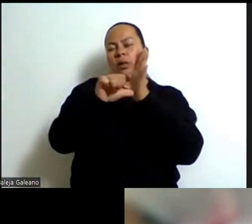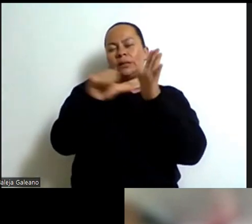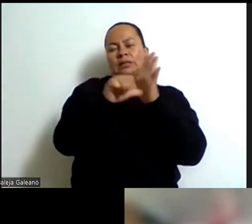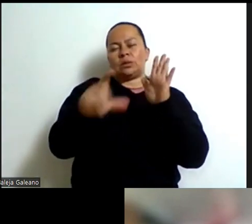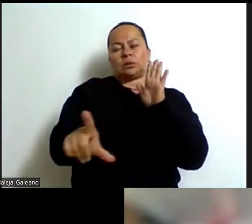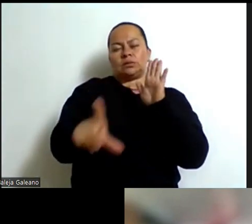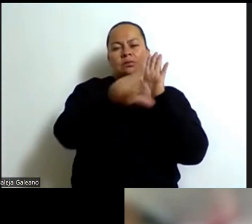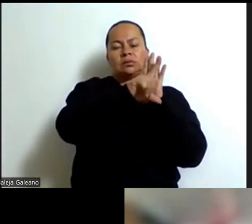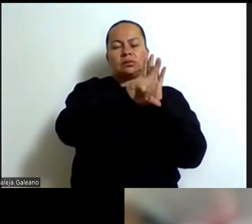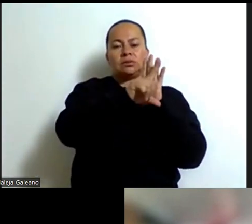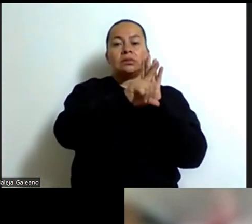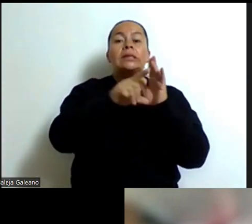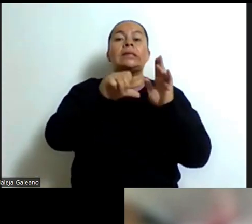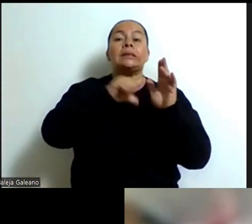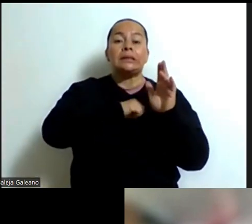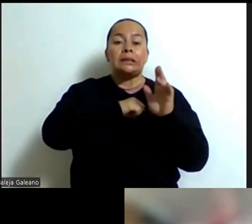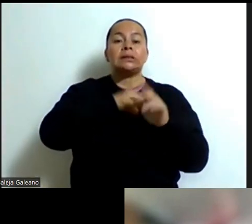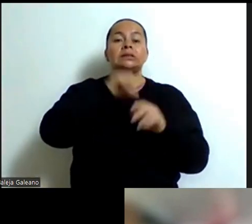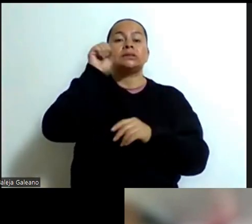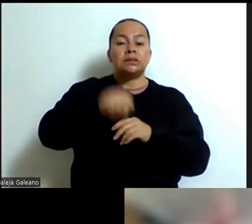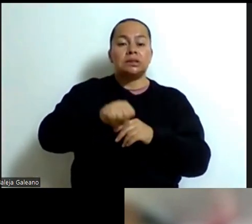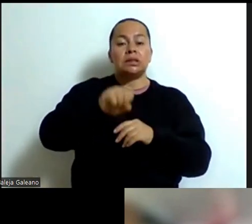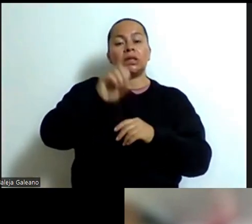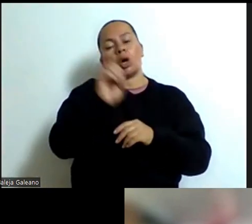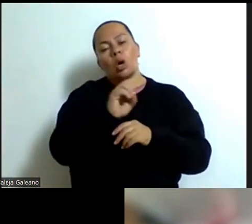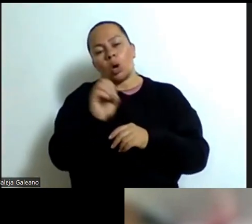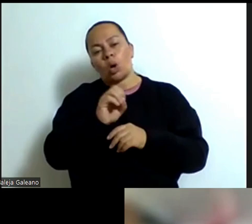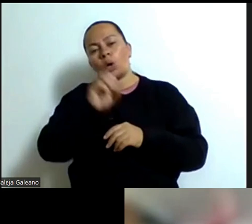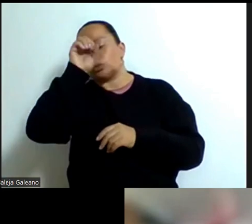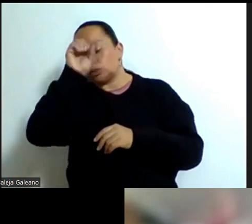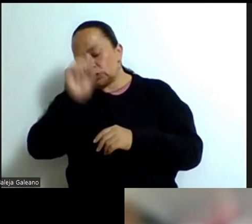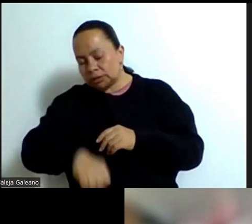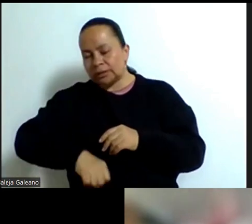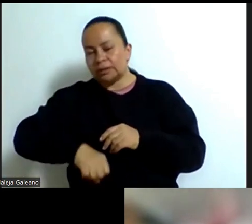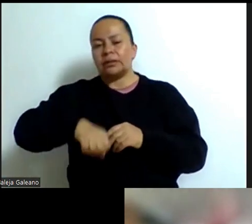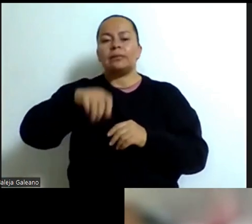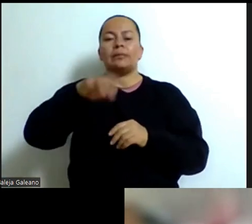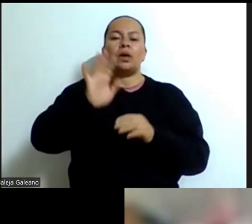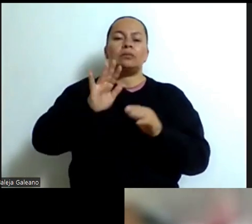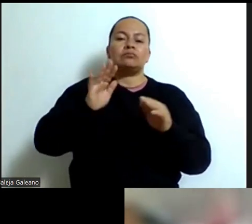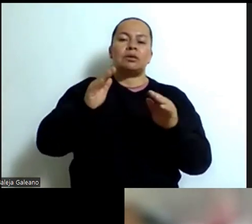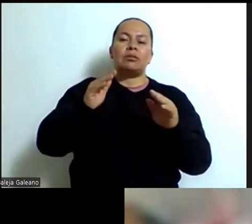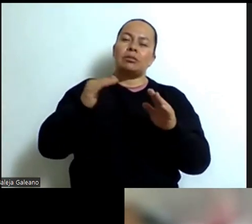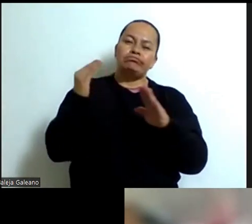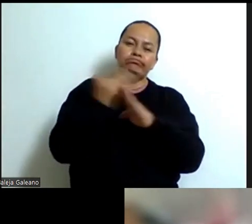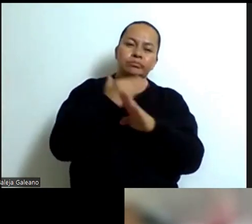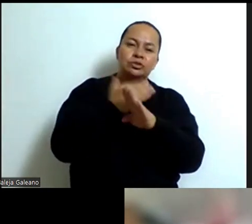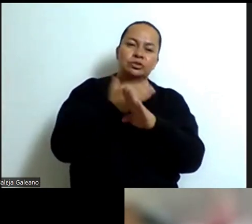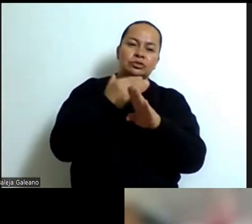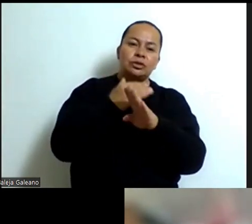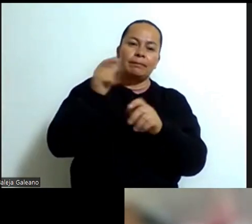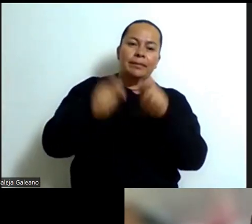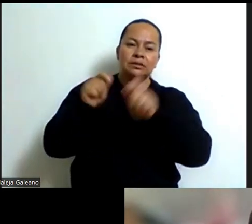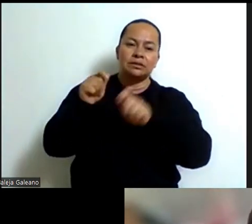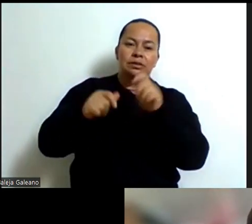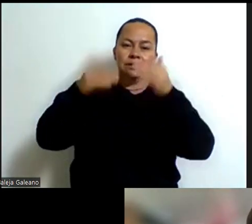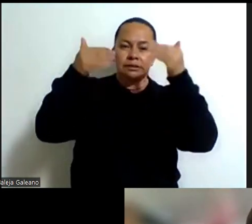que sí o sí son controversiales para la población con discapacidad sí